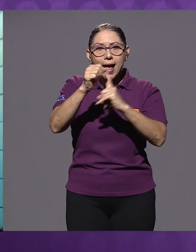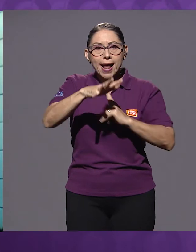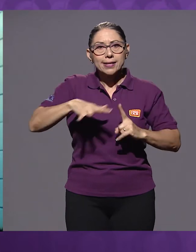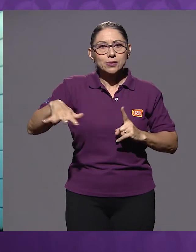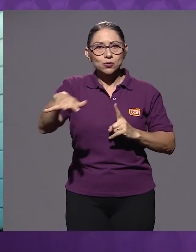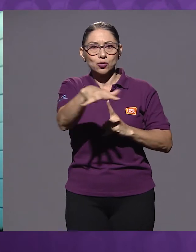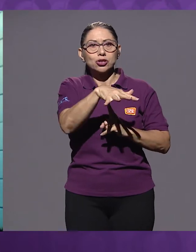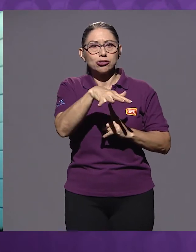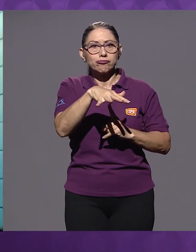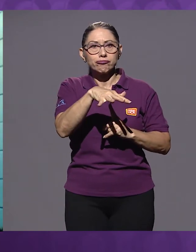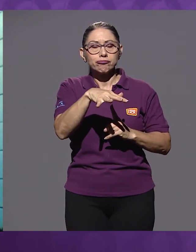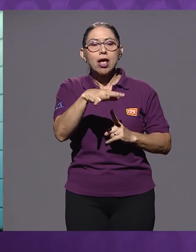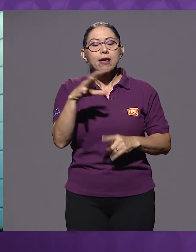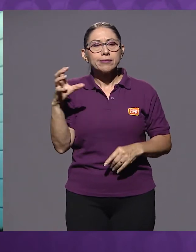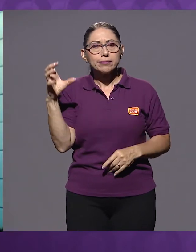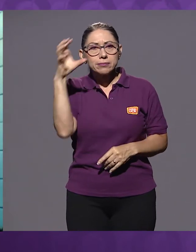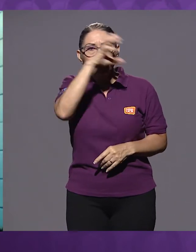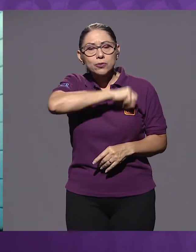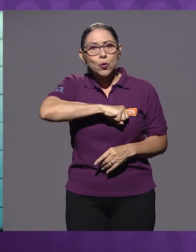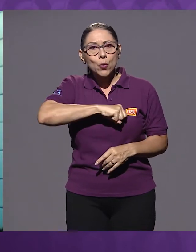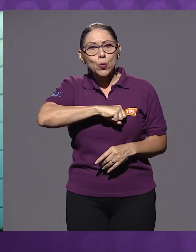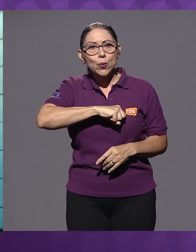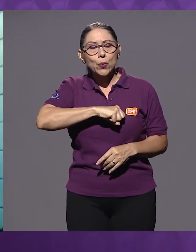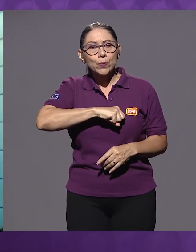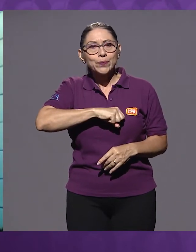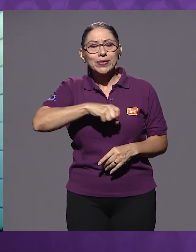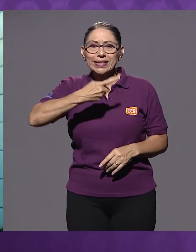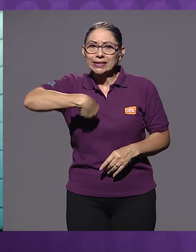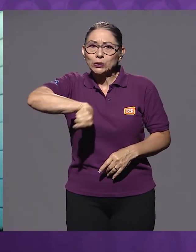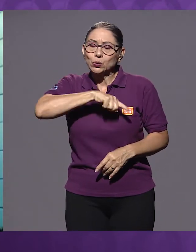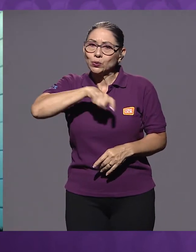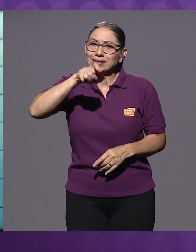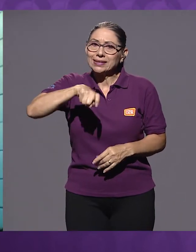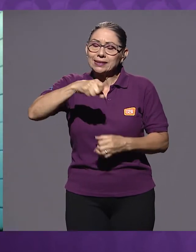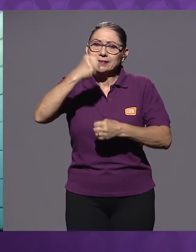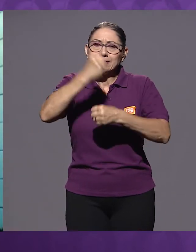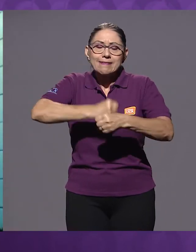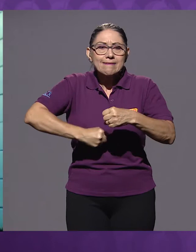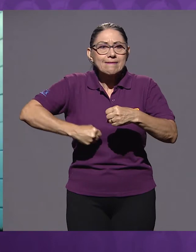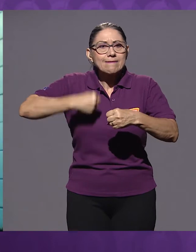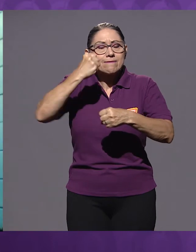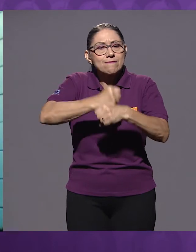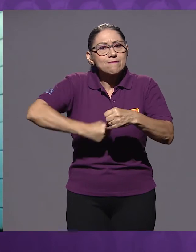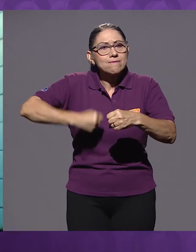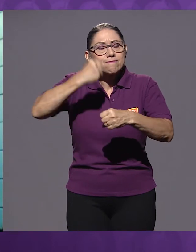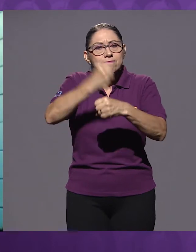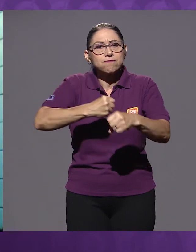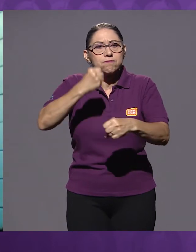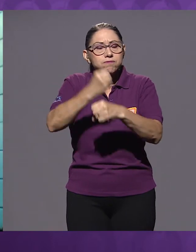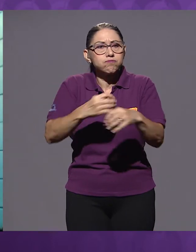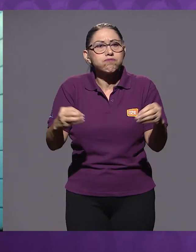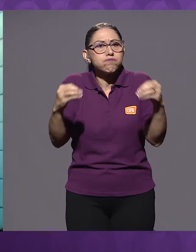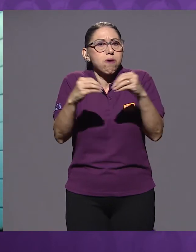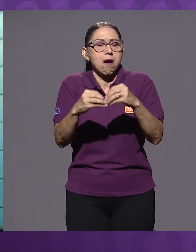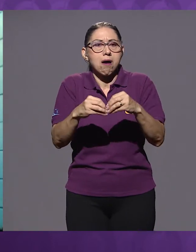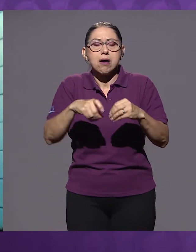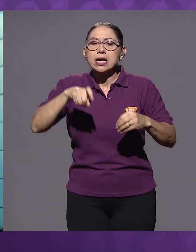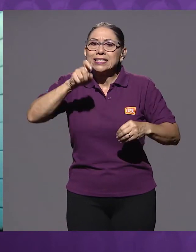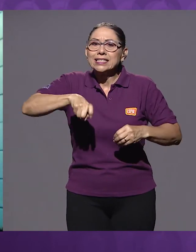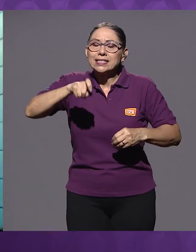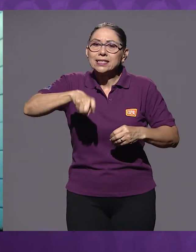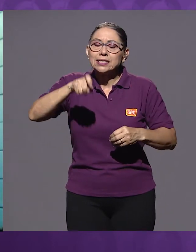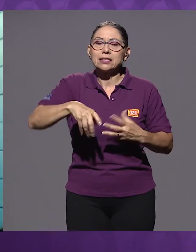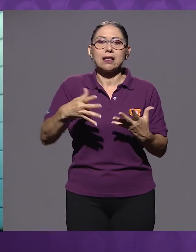sociedad y poder darnos cuenta de que necesitamos todavía trabajar aún más, necesitamos poder